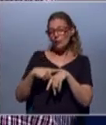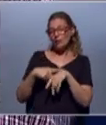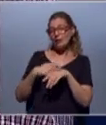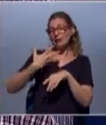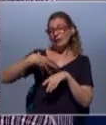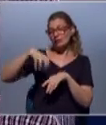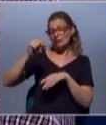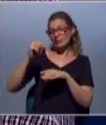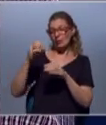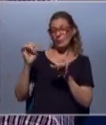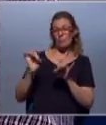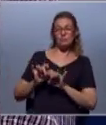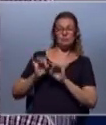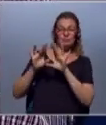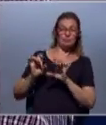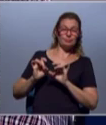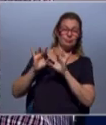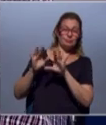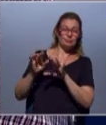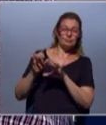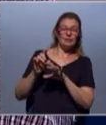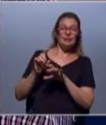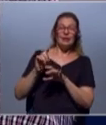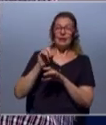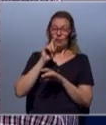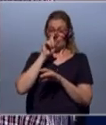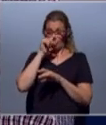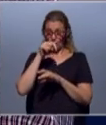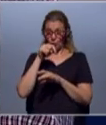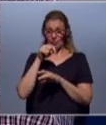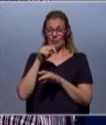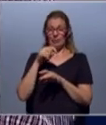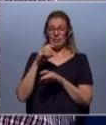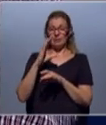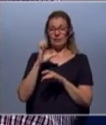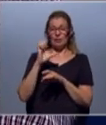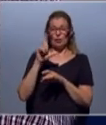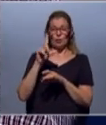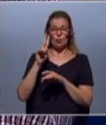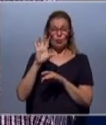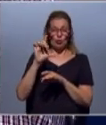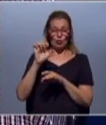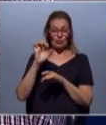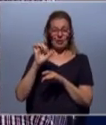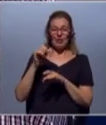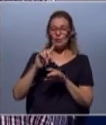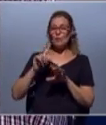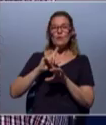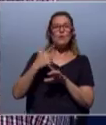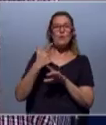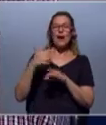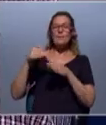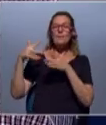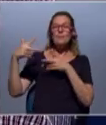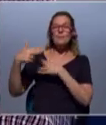lleva productos químicos a paso de los tories y celulosa montevideo que no tiene paradas y además cuando llega